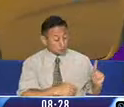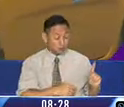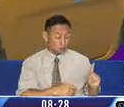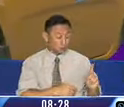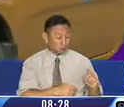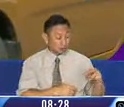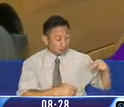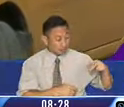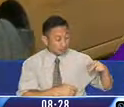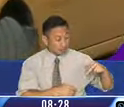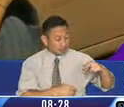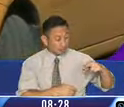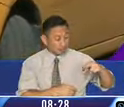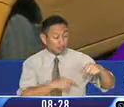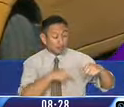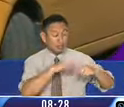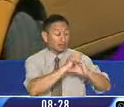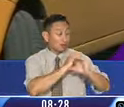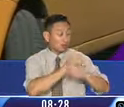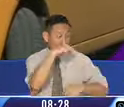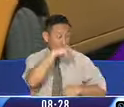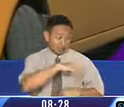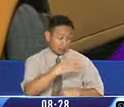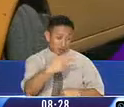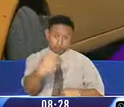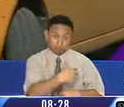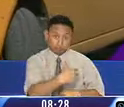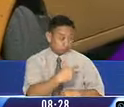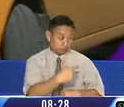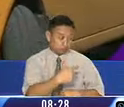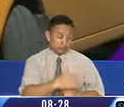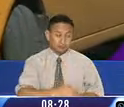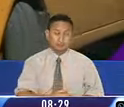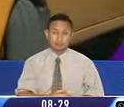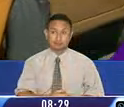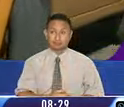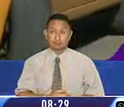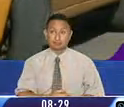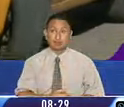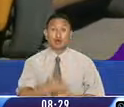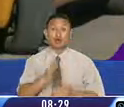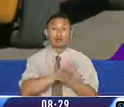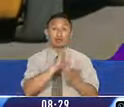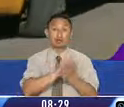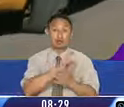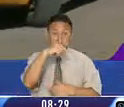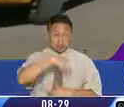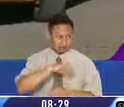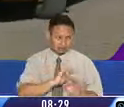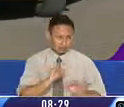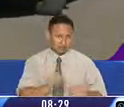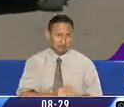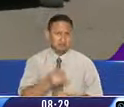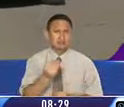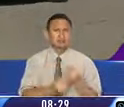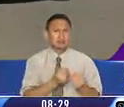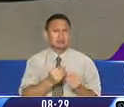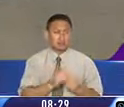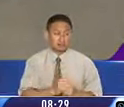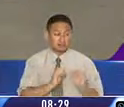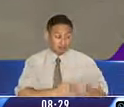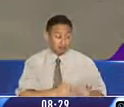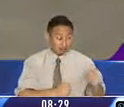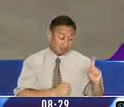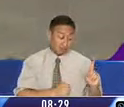trayectos porque el transporte público no ingresa a esta zona, tampoco los recorridos escolares. Es decir, a ustedes les toca caminar en